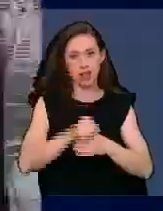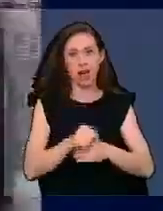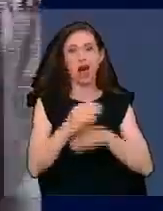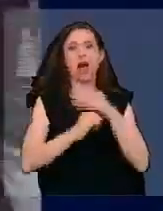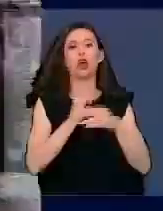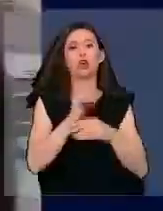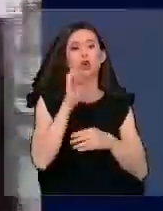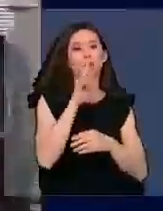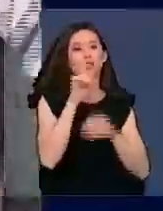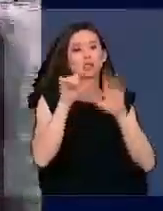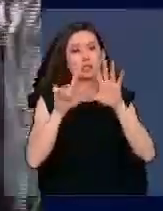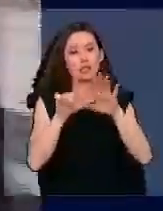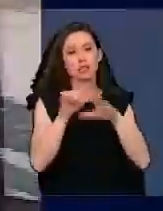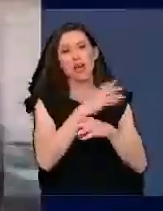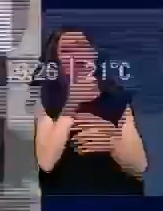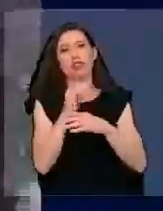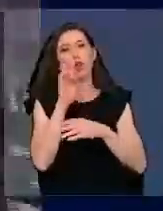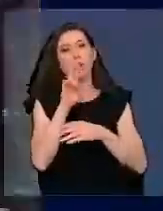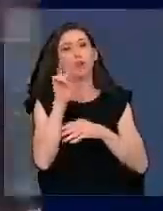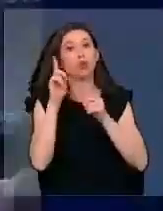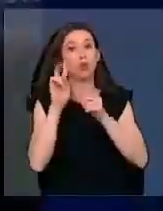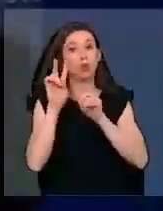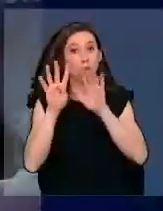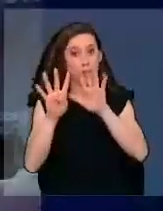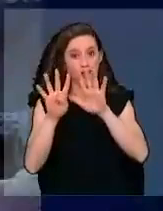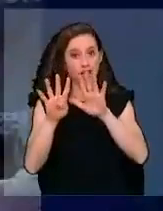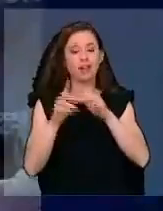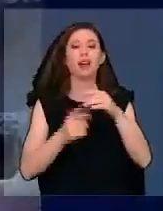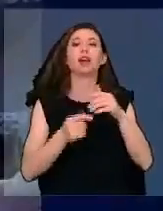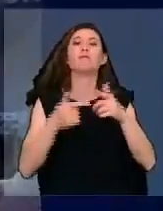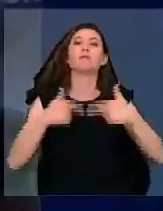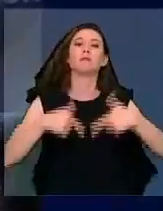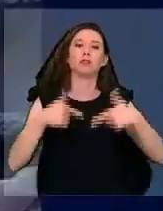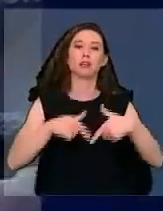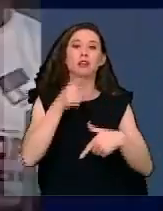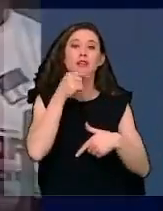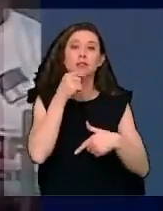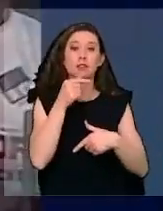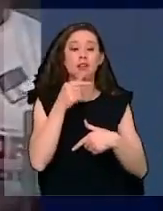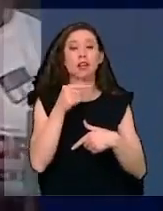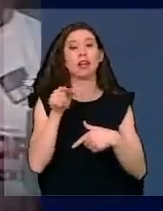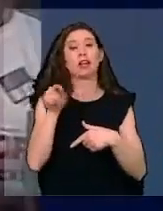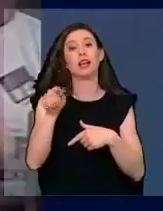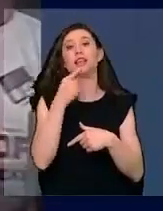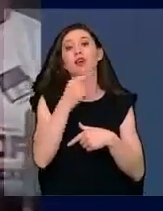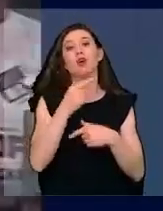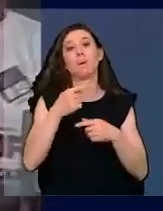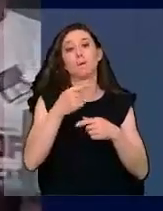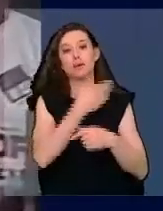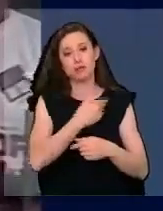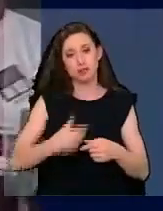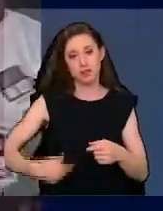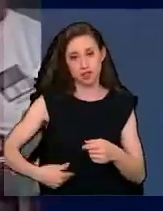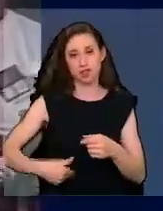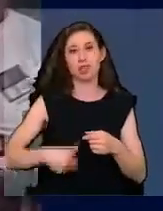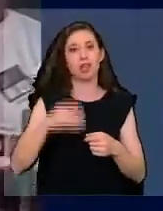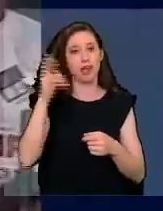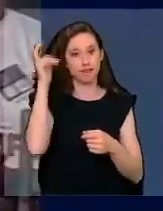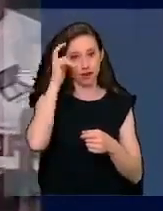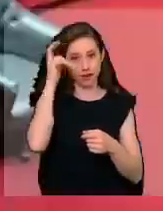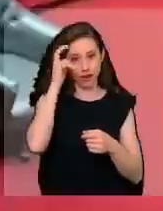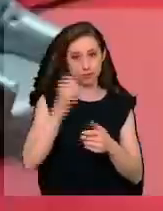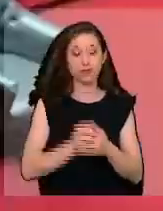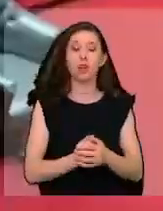el 2007 y el 2009 estuvo al frente del Ministerio del interior designado por el entonces presidente tabaré Vázquez en un mensaje